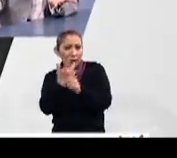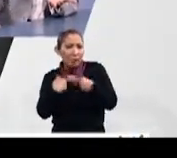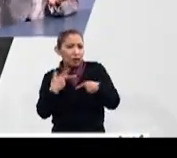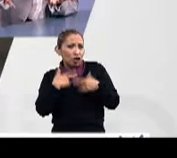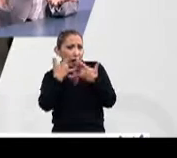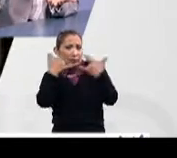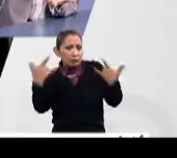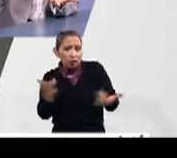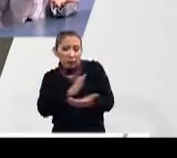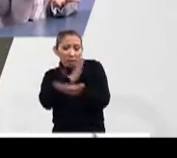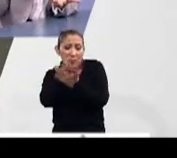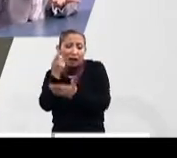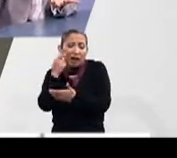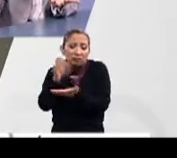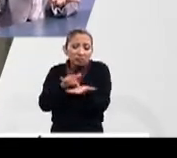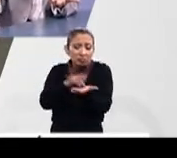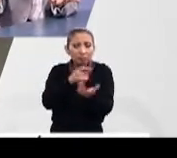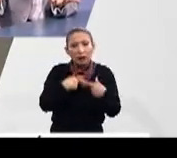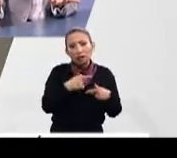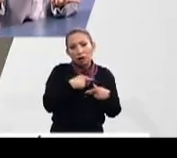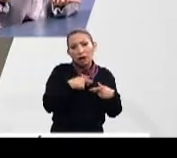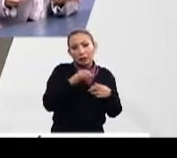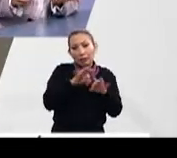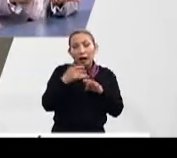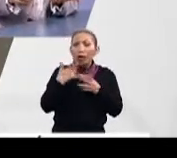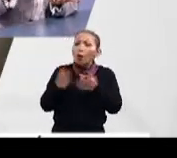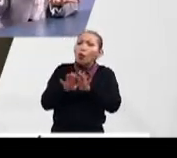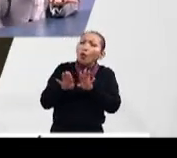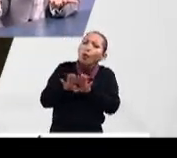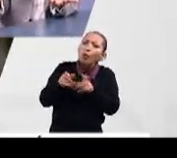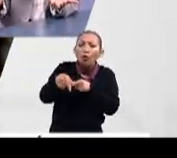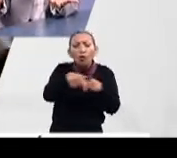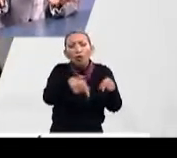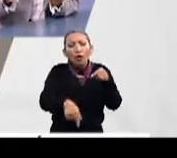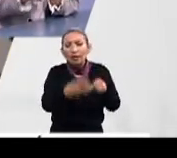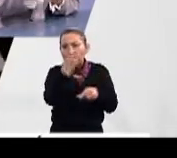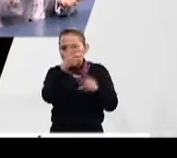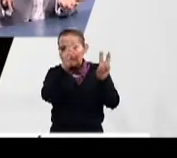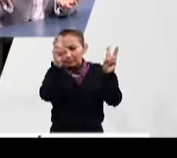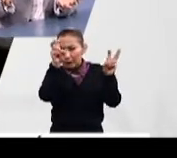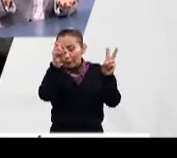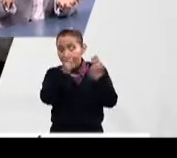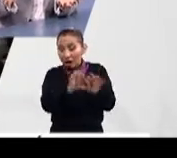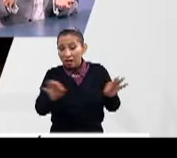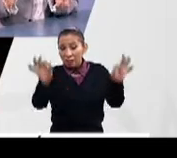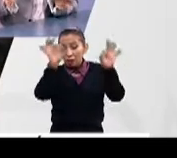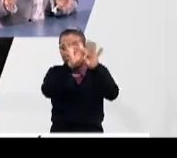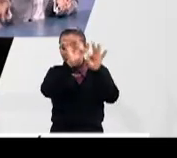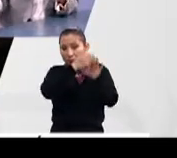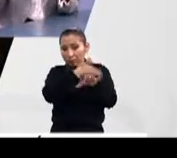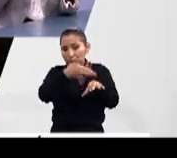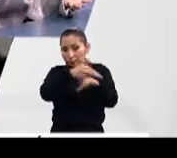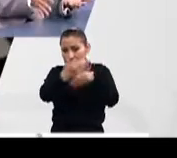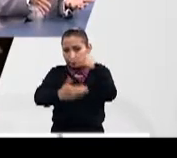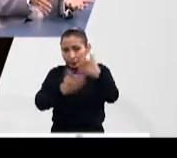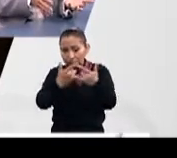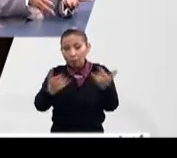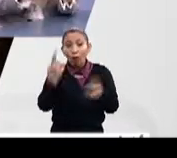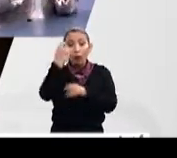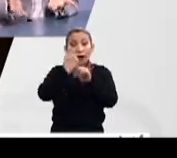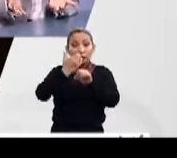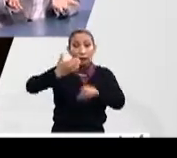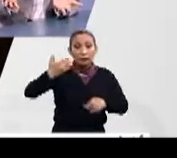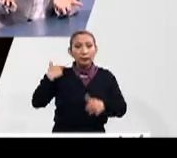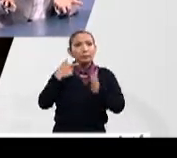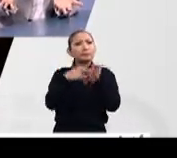investigaciones históricas, pues, con la gente que trabajamos ahí, sobre estos 3 temas, estos grandes procesos. El año